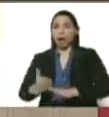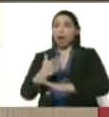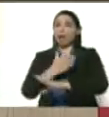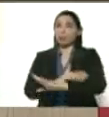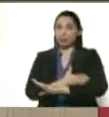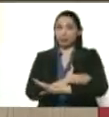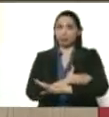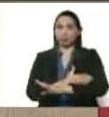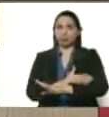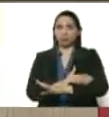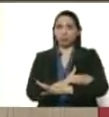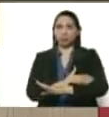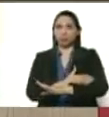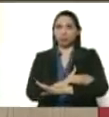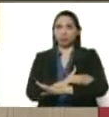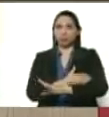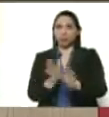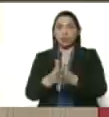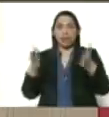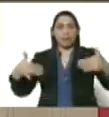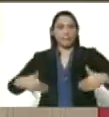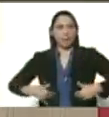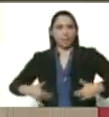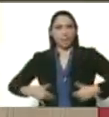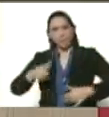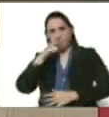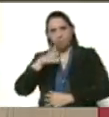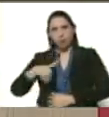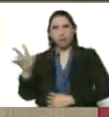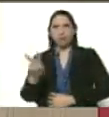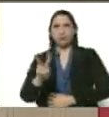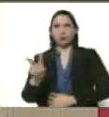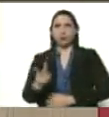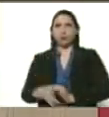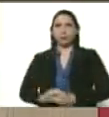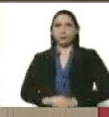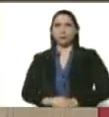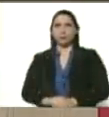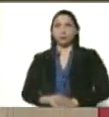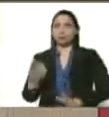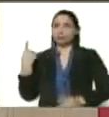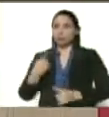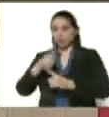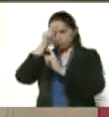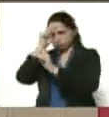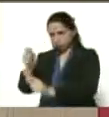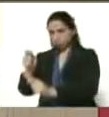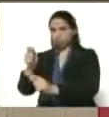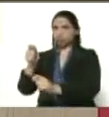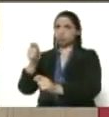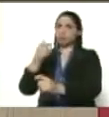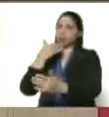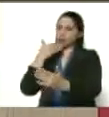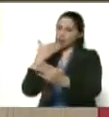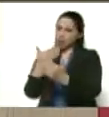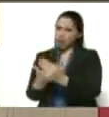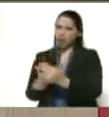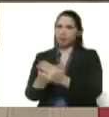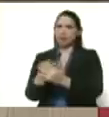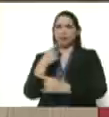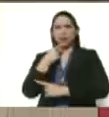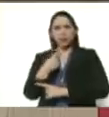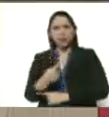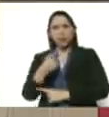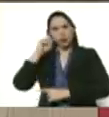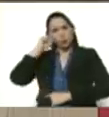tempranamente, con el gran sacrificio del pueblo venezolano. Hay que reconocerlo así, agradecerlo,